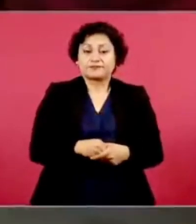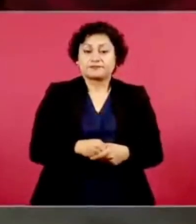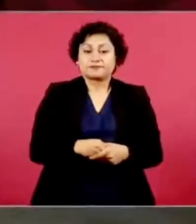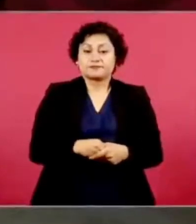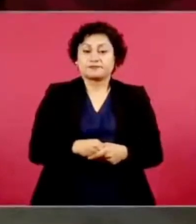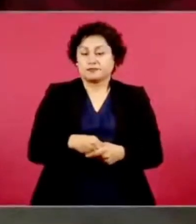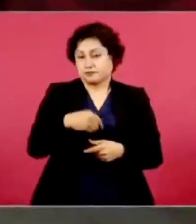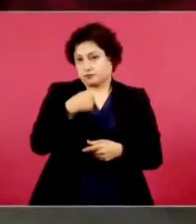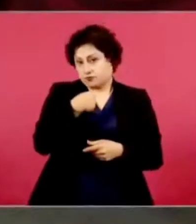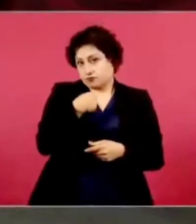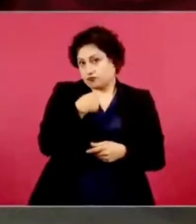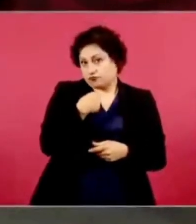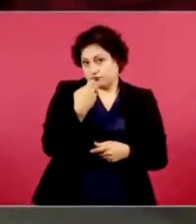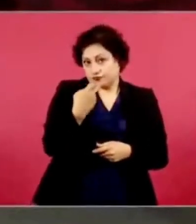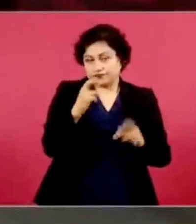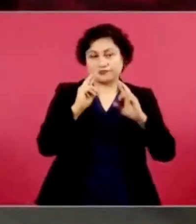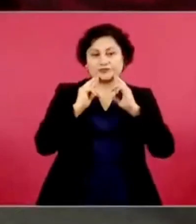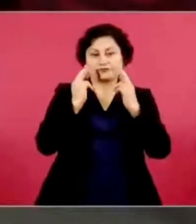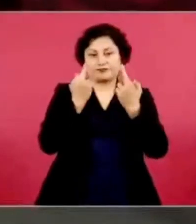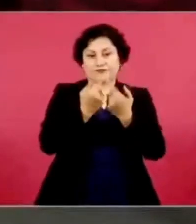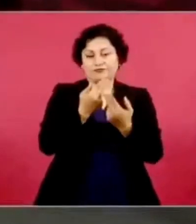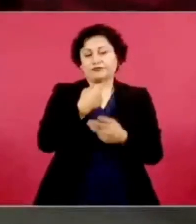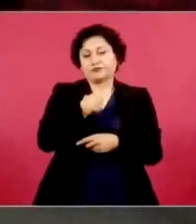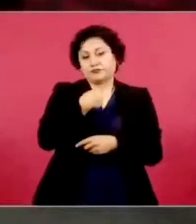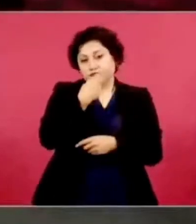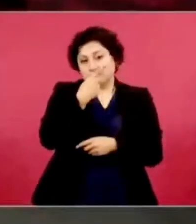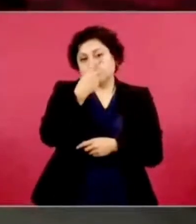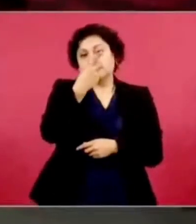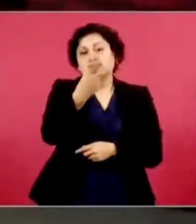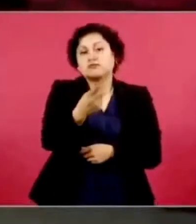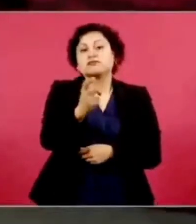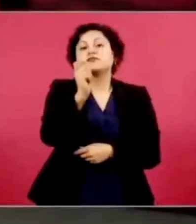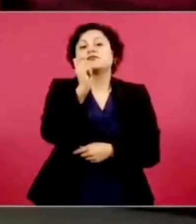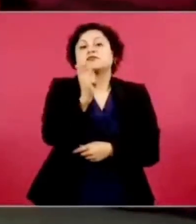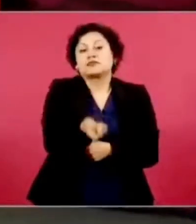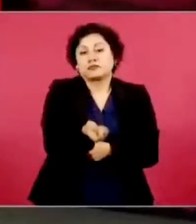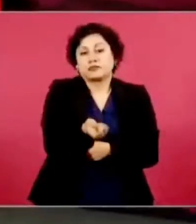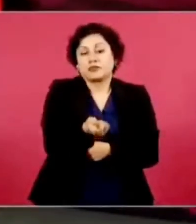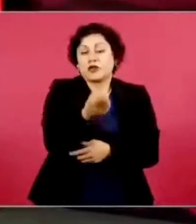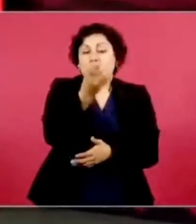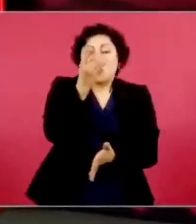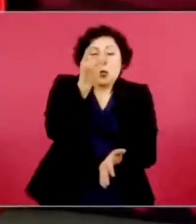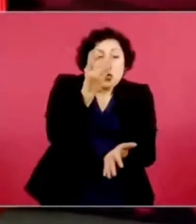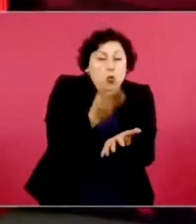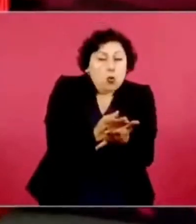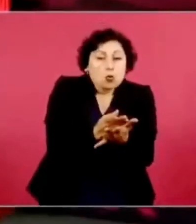solo ese trato respetuoso nos ha ayudado muchísimo